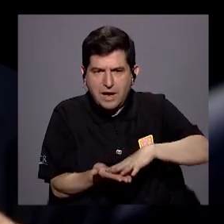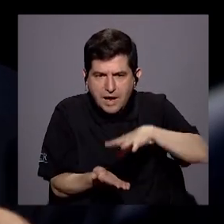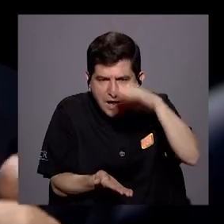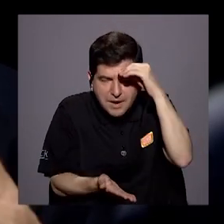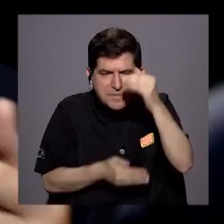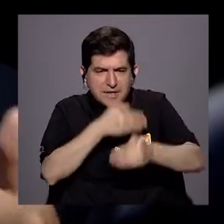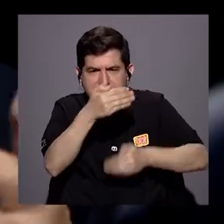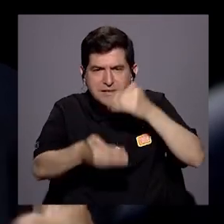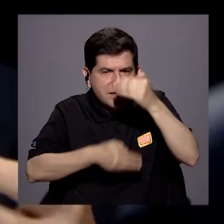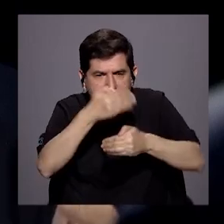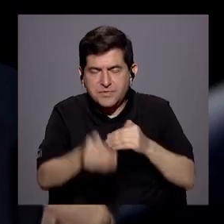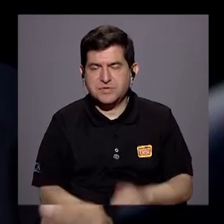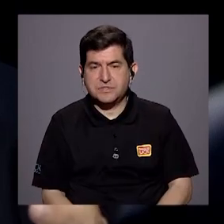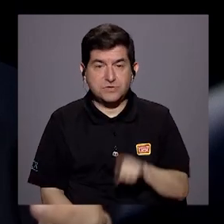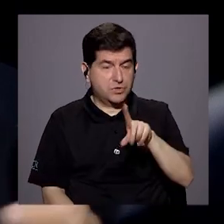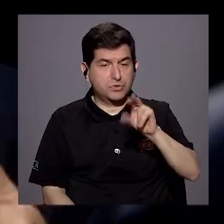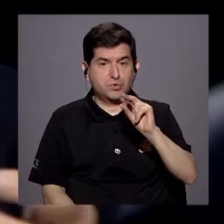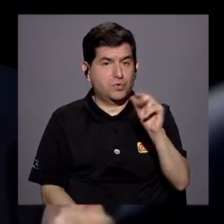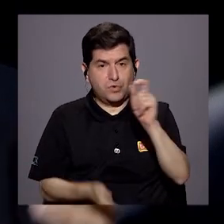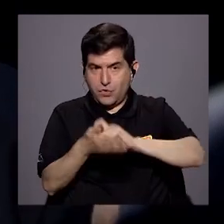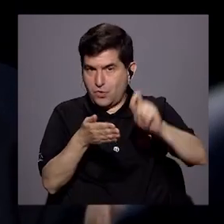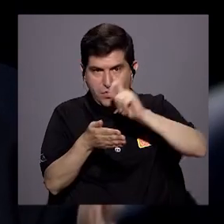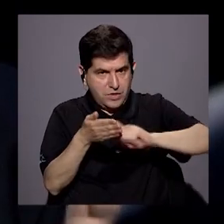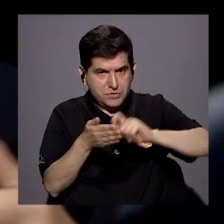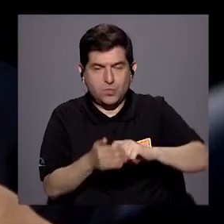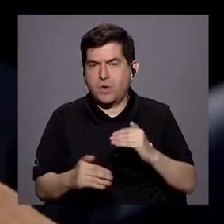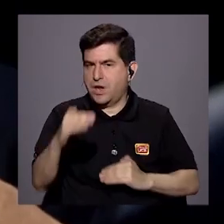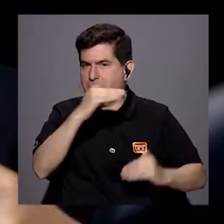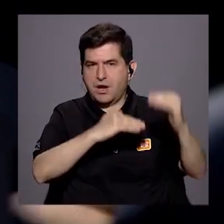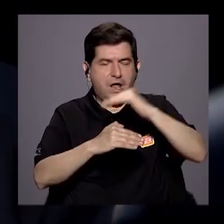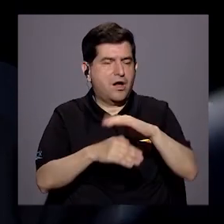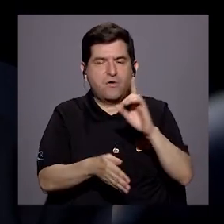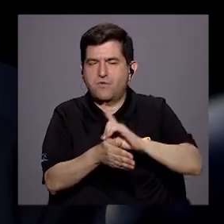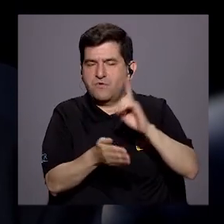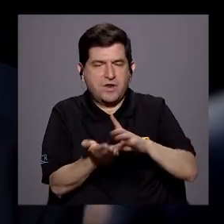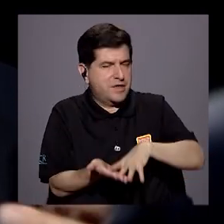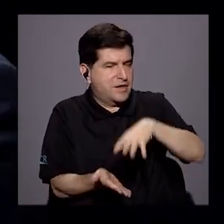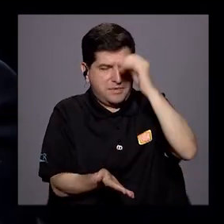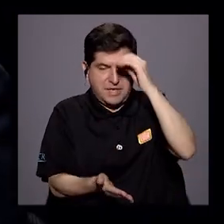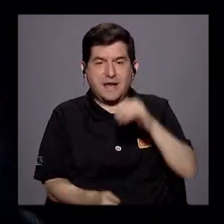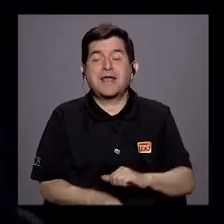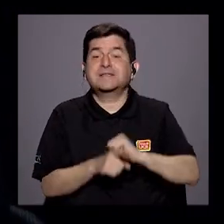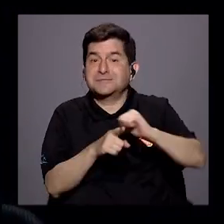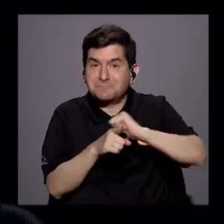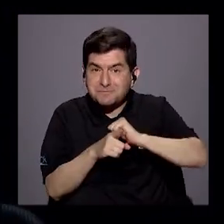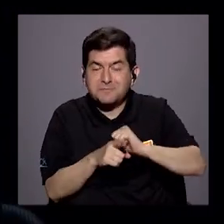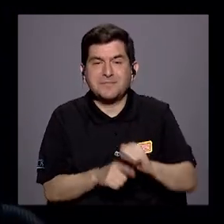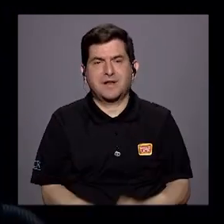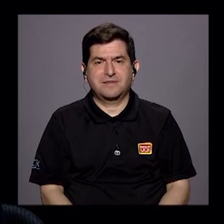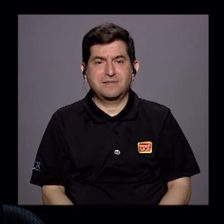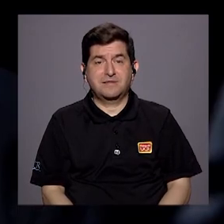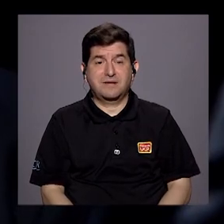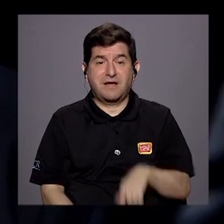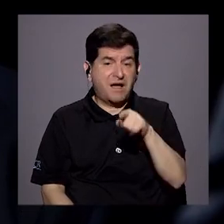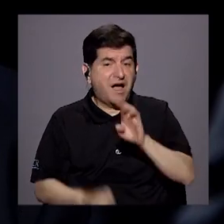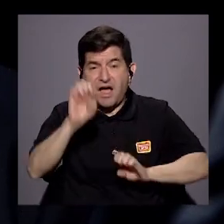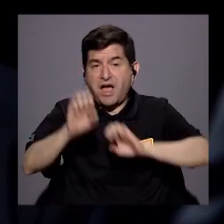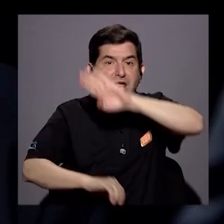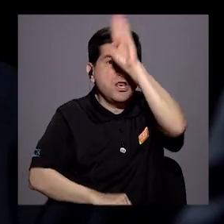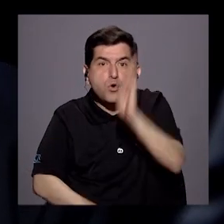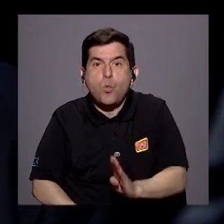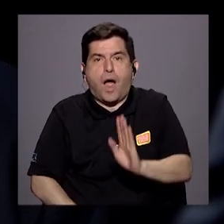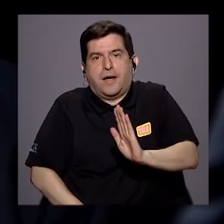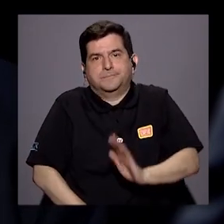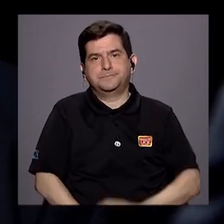a prebenda el arte de enseñar que no se aprende en la escuela ninguna mejor facultades y entregadas si no es la práctica y después nunca le